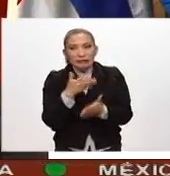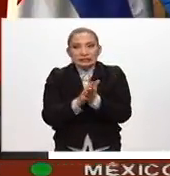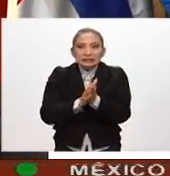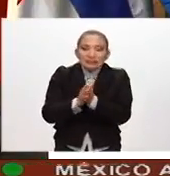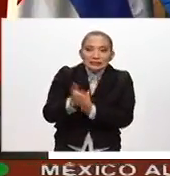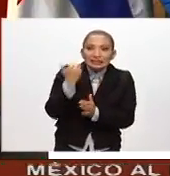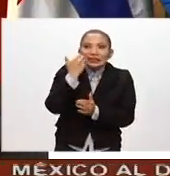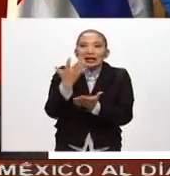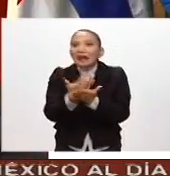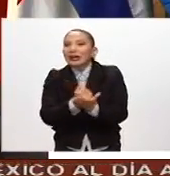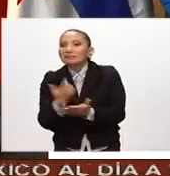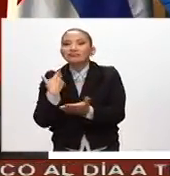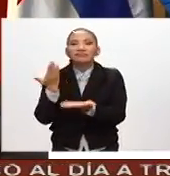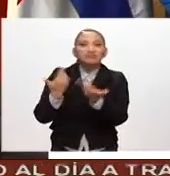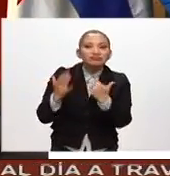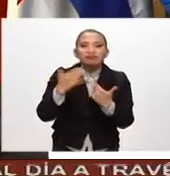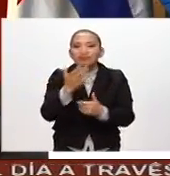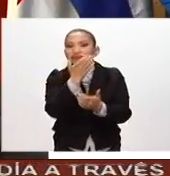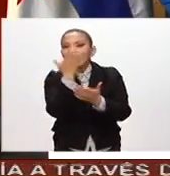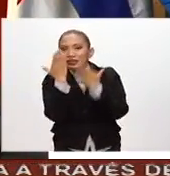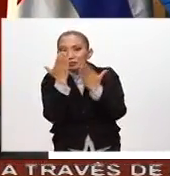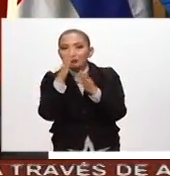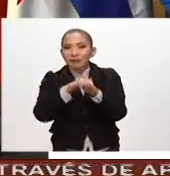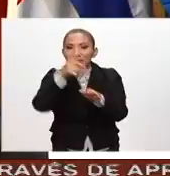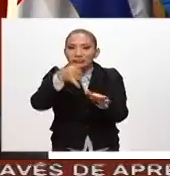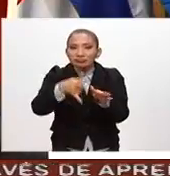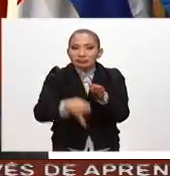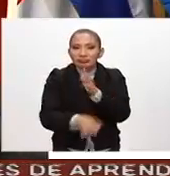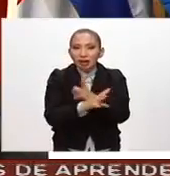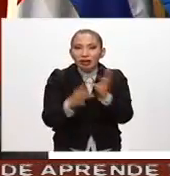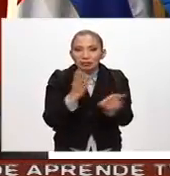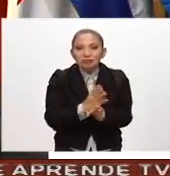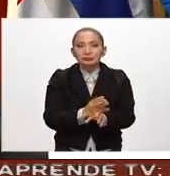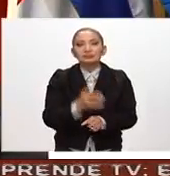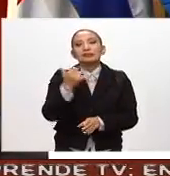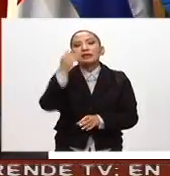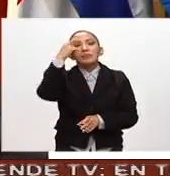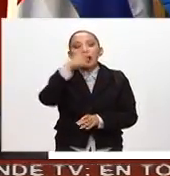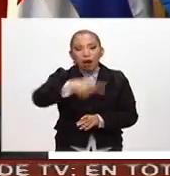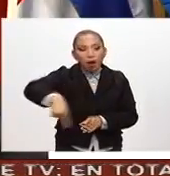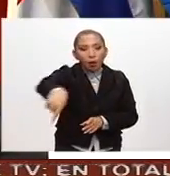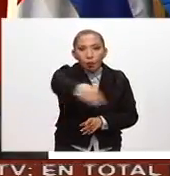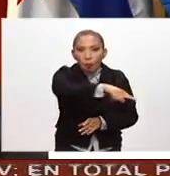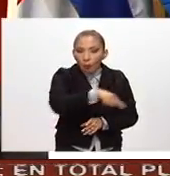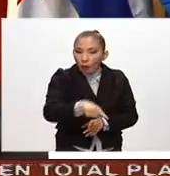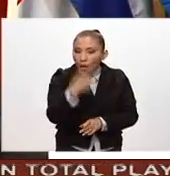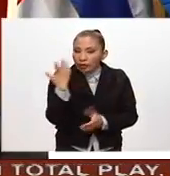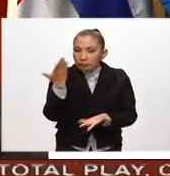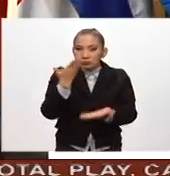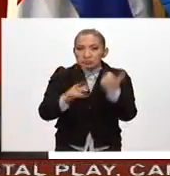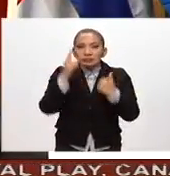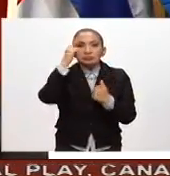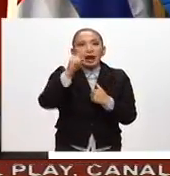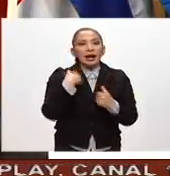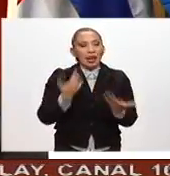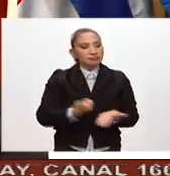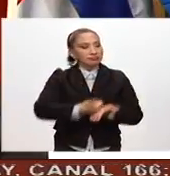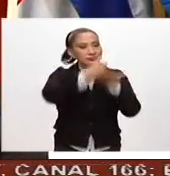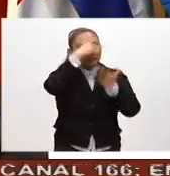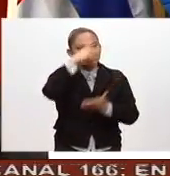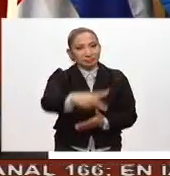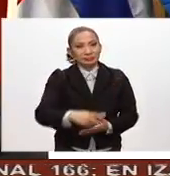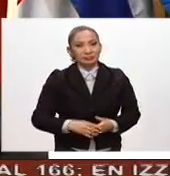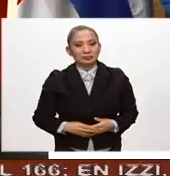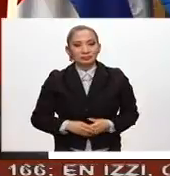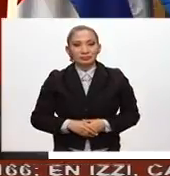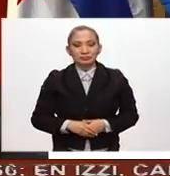ganas de salir adelante, de educarse más. ¿Y para qué? Para ustedes sin duda salir adelante, pero para sacar a México adelante.